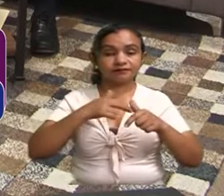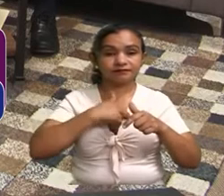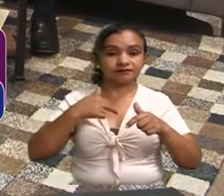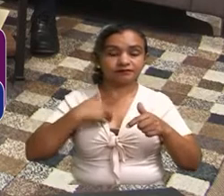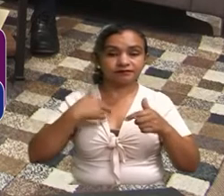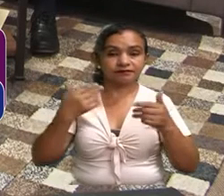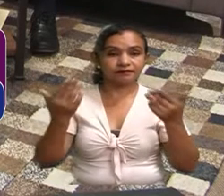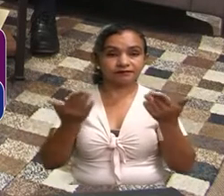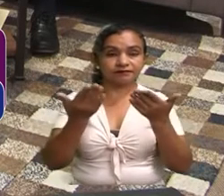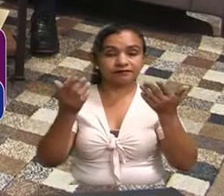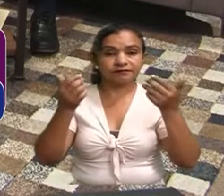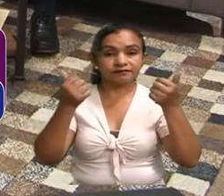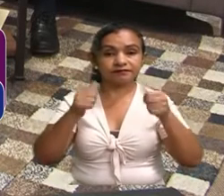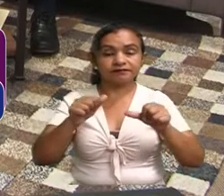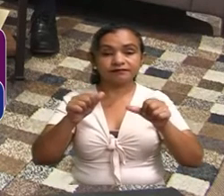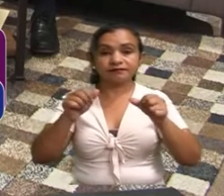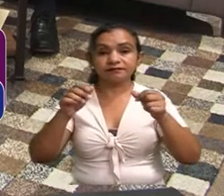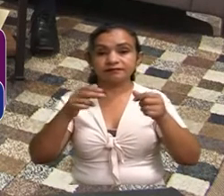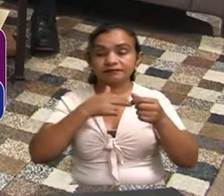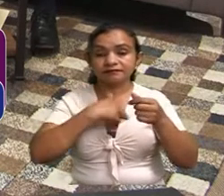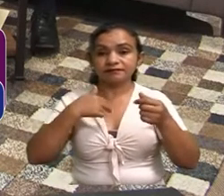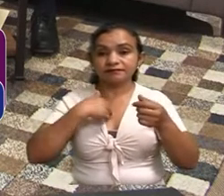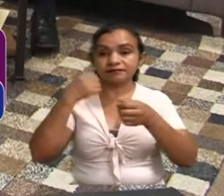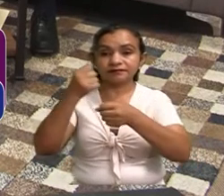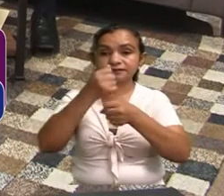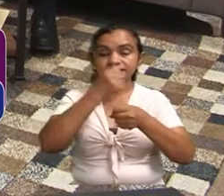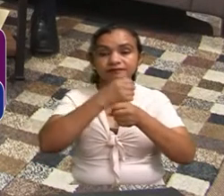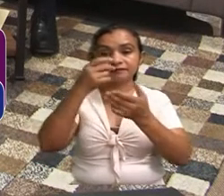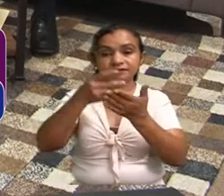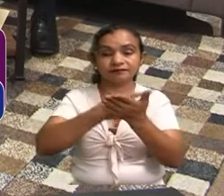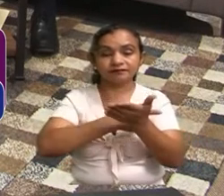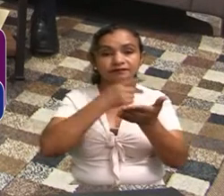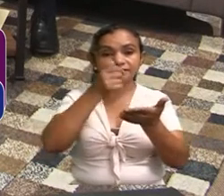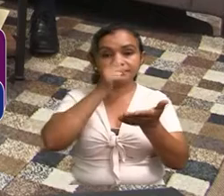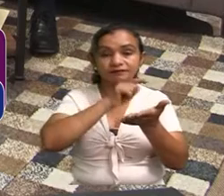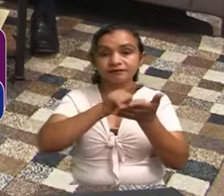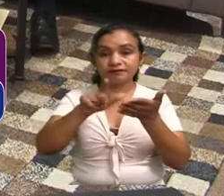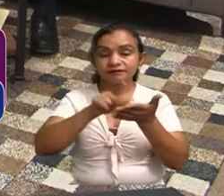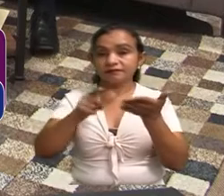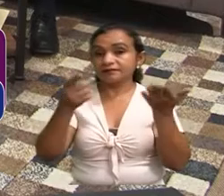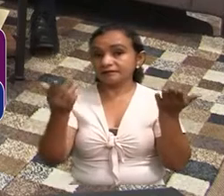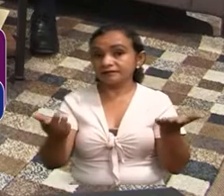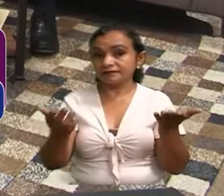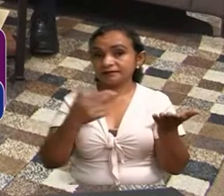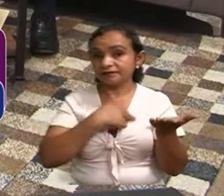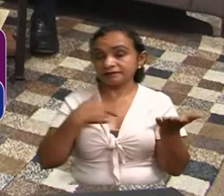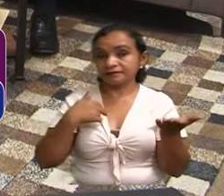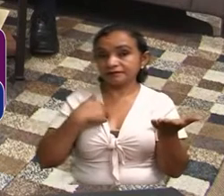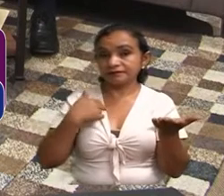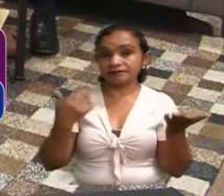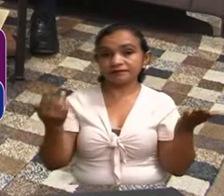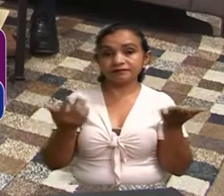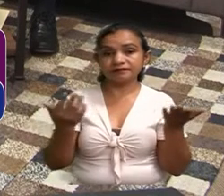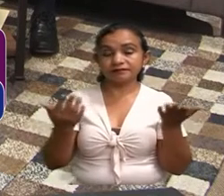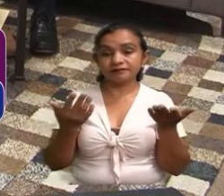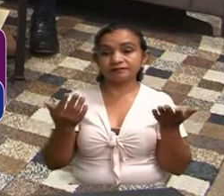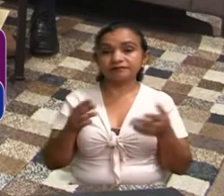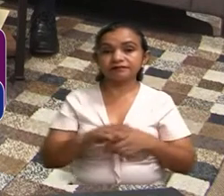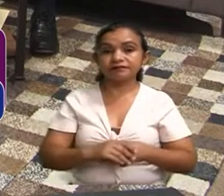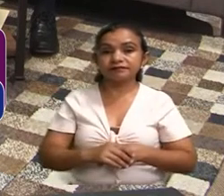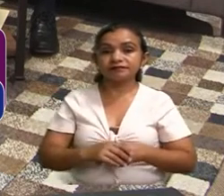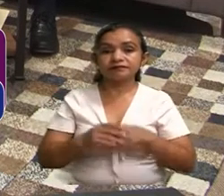está establecido en el manual de ejecución de los proyectos de agua y saneamiento, el MEPA. Tenemos un manual nosotros que incluso es